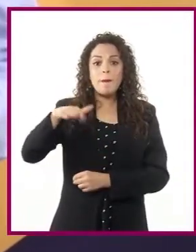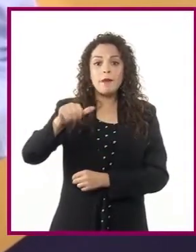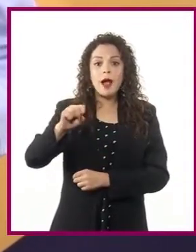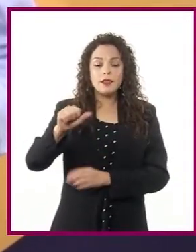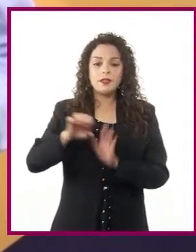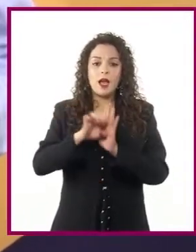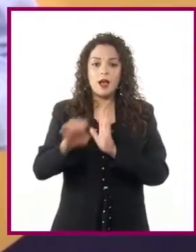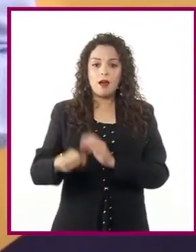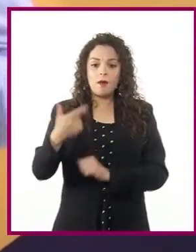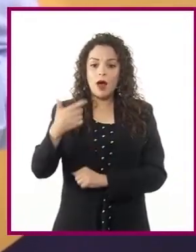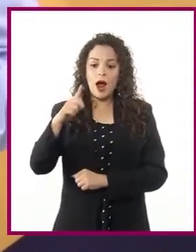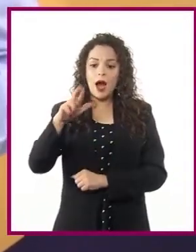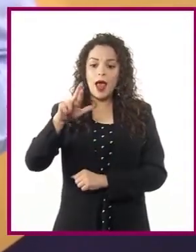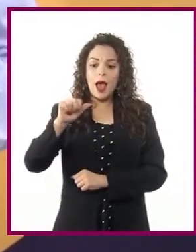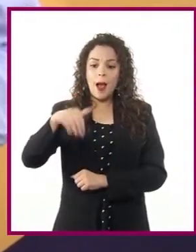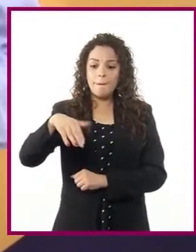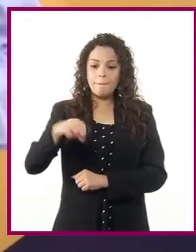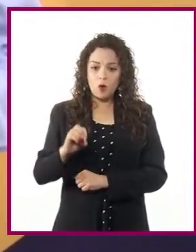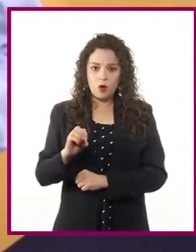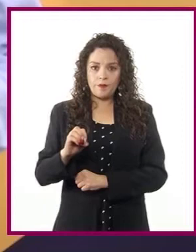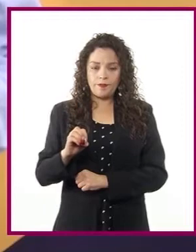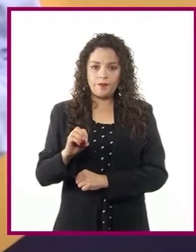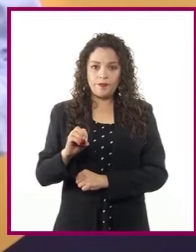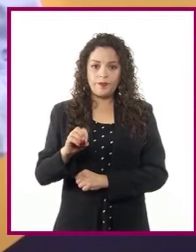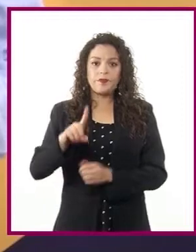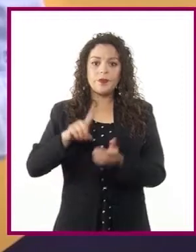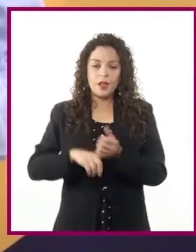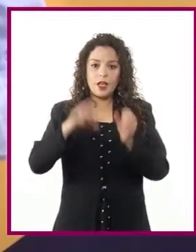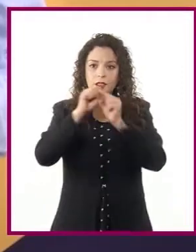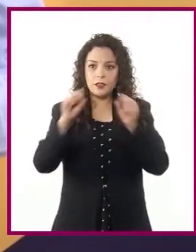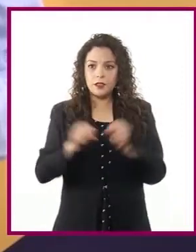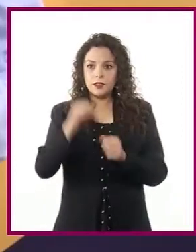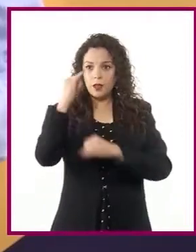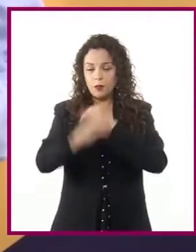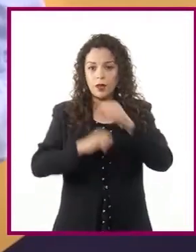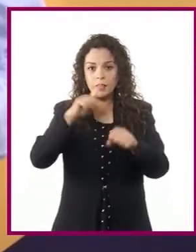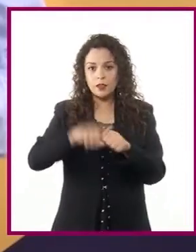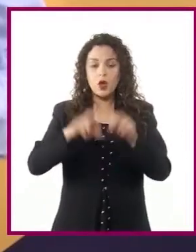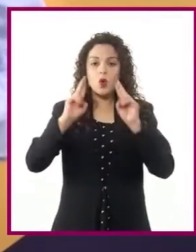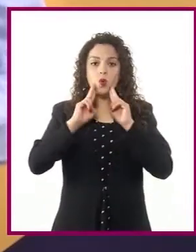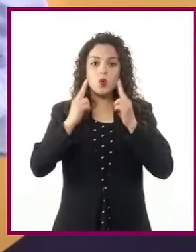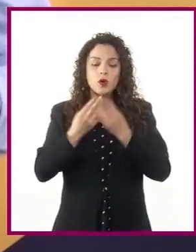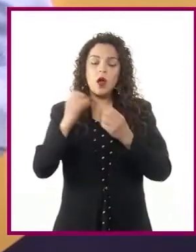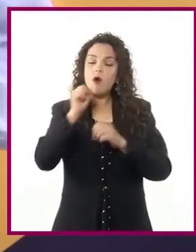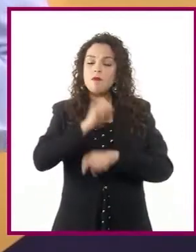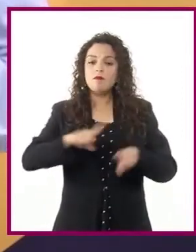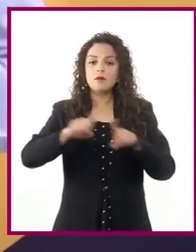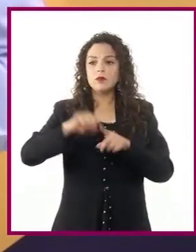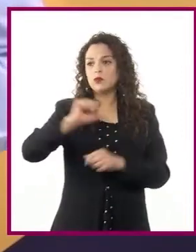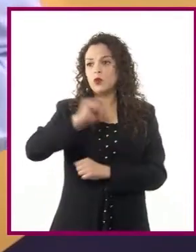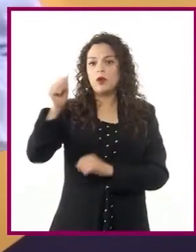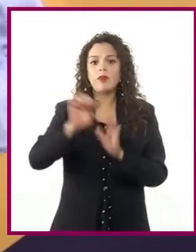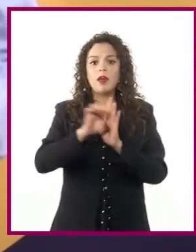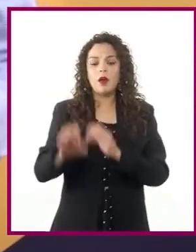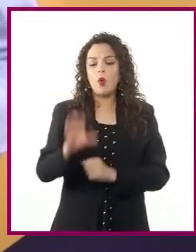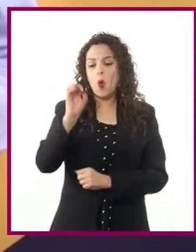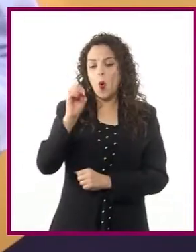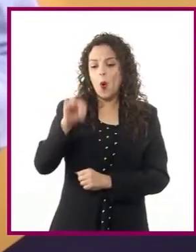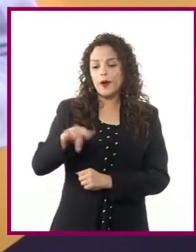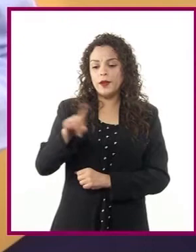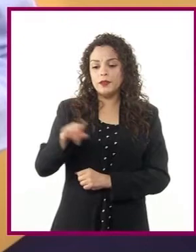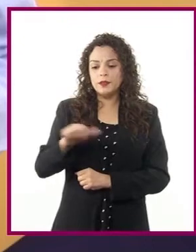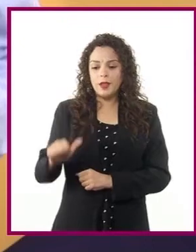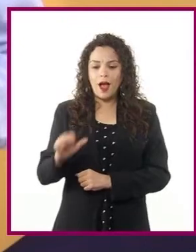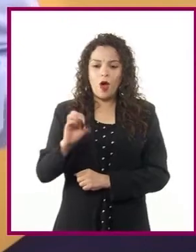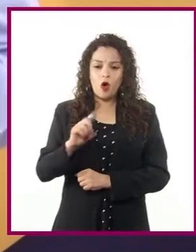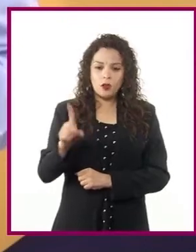el gramo, el cual corresponde al Sistema Internacional de Unidades, e incluso otras como las onzas o las libras,